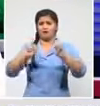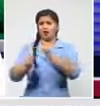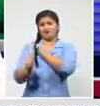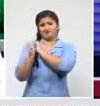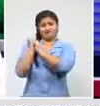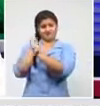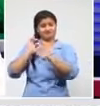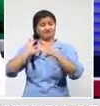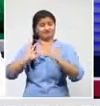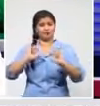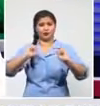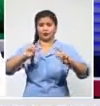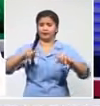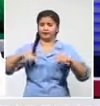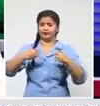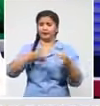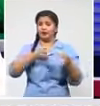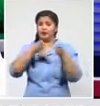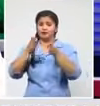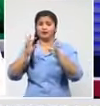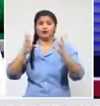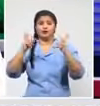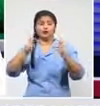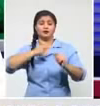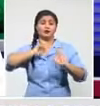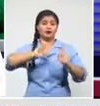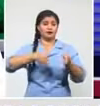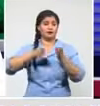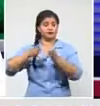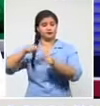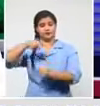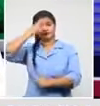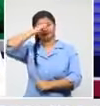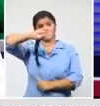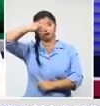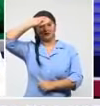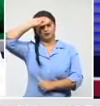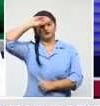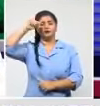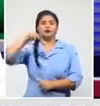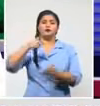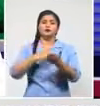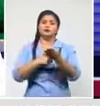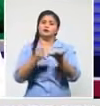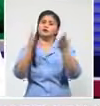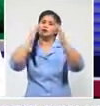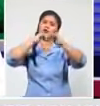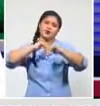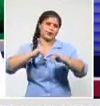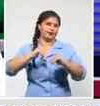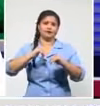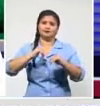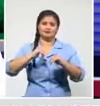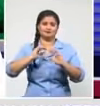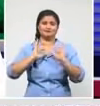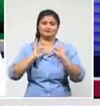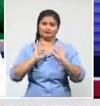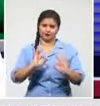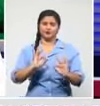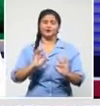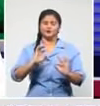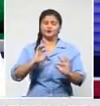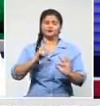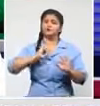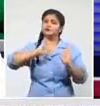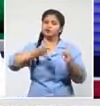en nuestro país, en la semana no tuvimos que lamentar ningún fallecido por